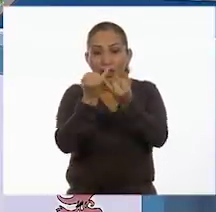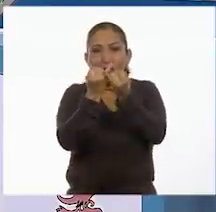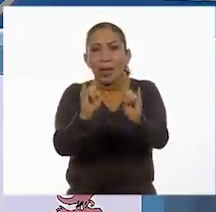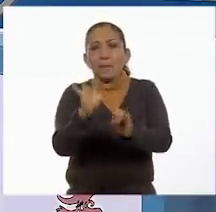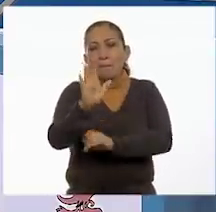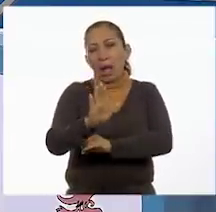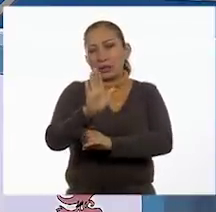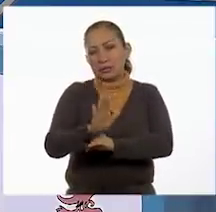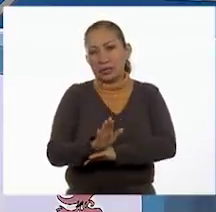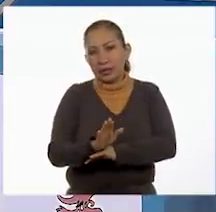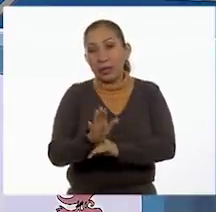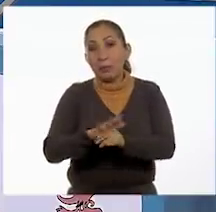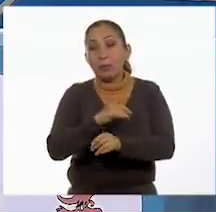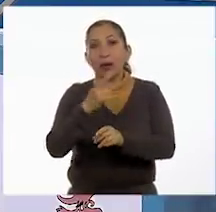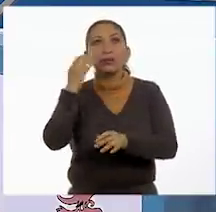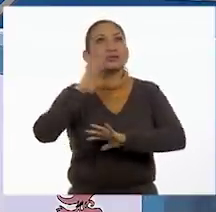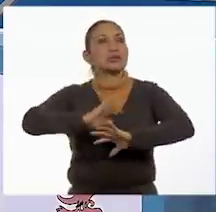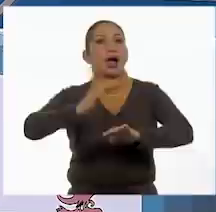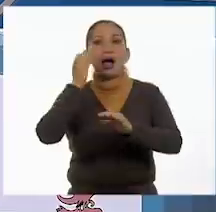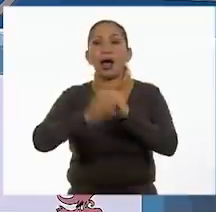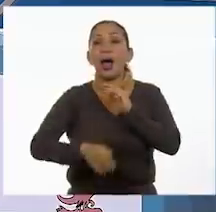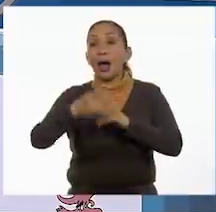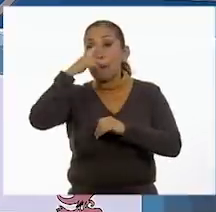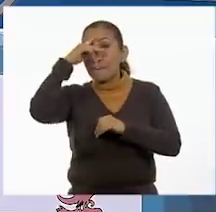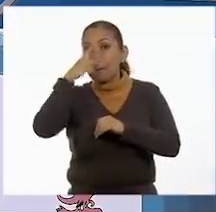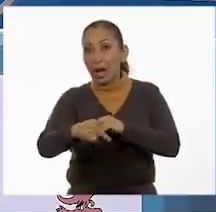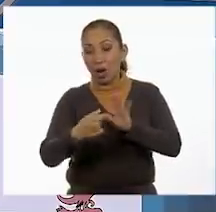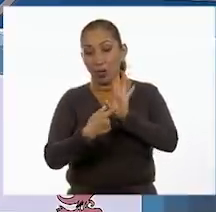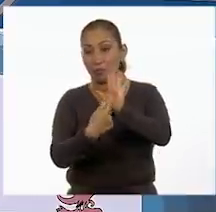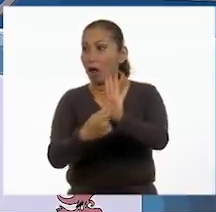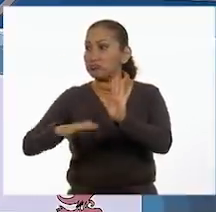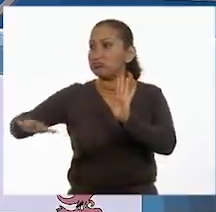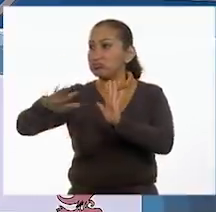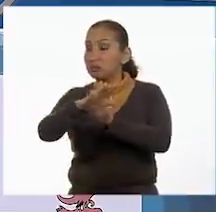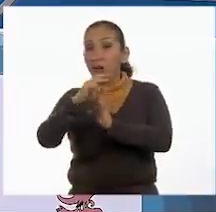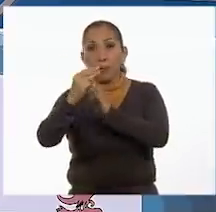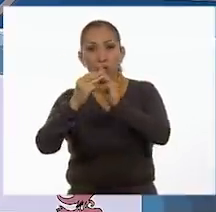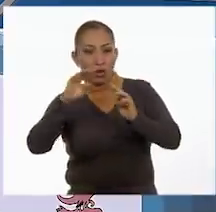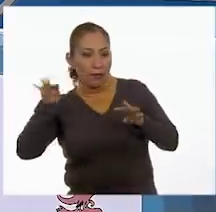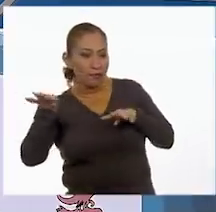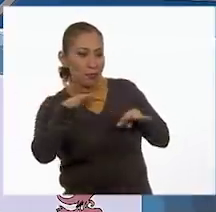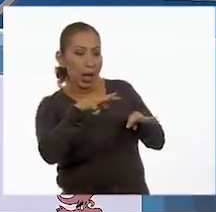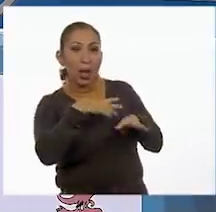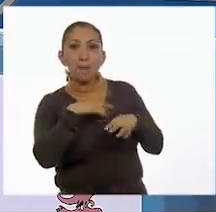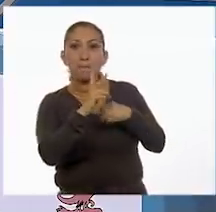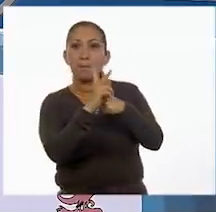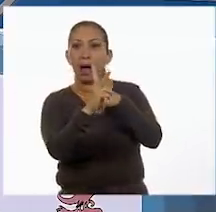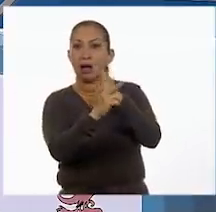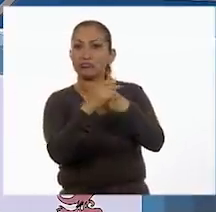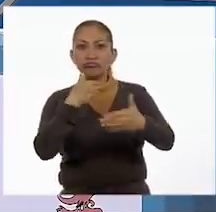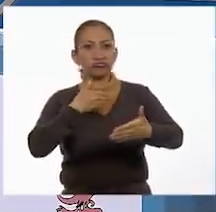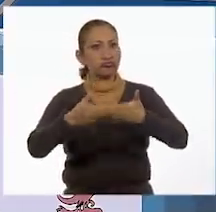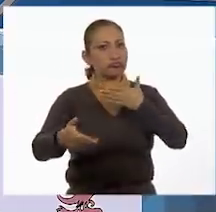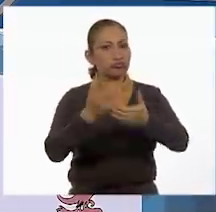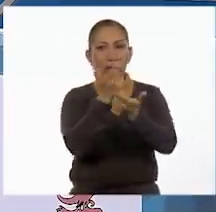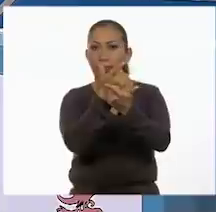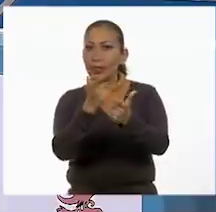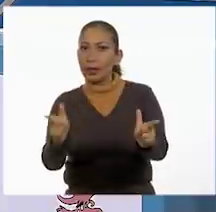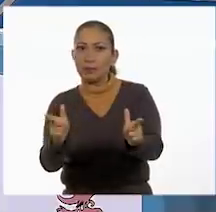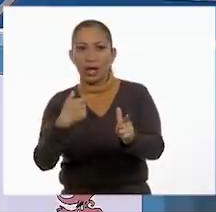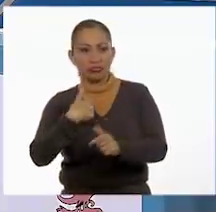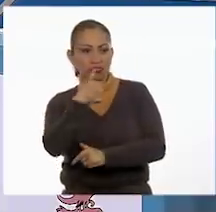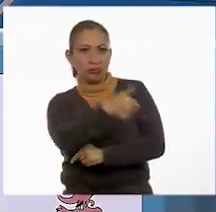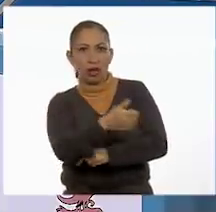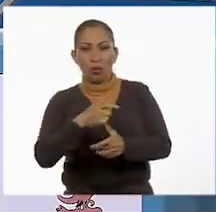México, porque por fin México logró mostrarse ante el resto del mundo como una república moderna, libre y